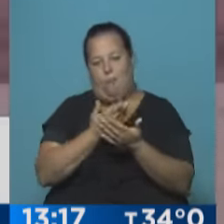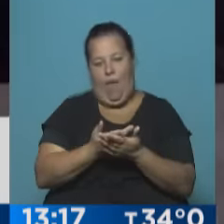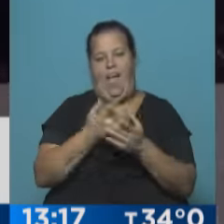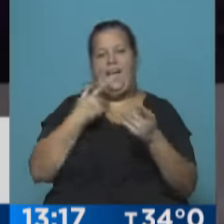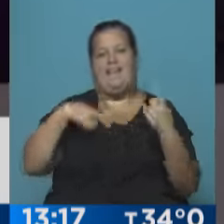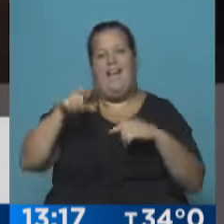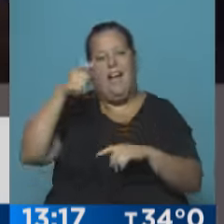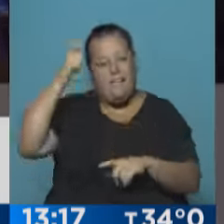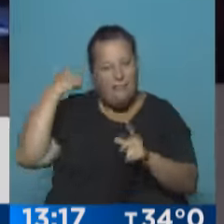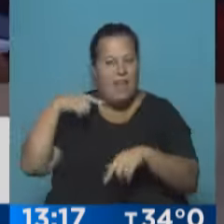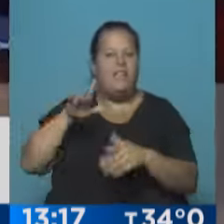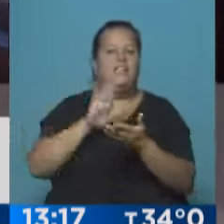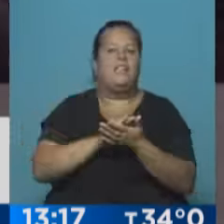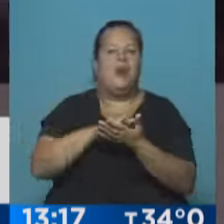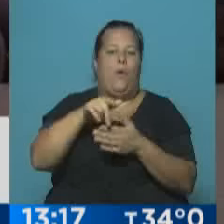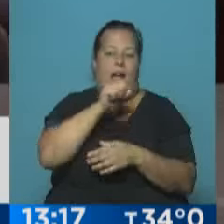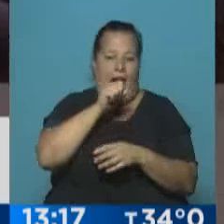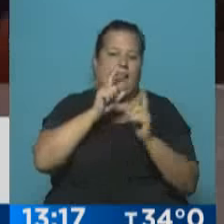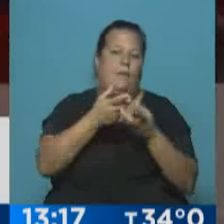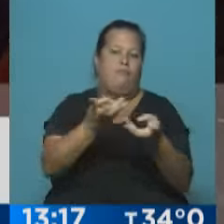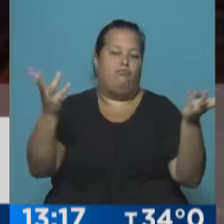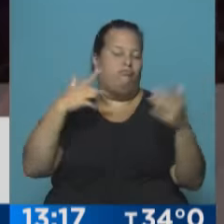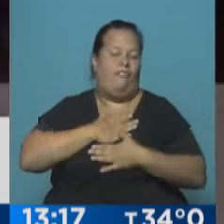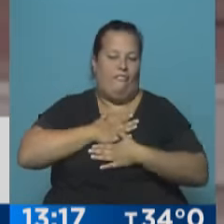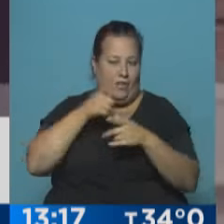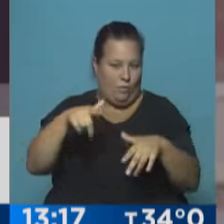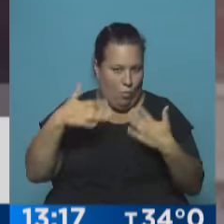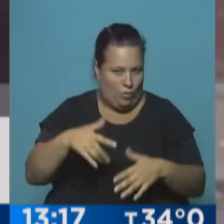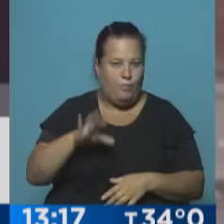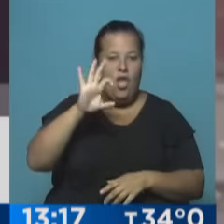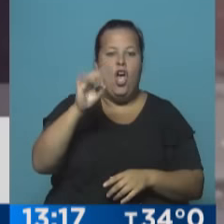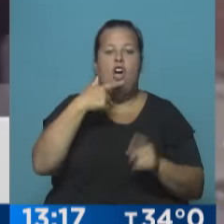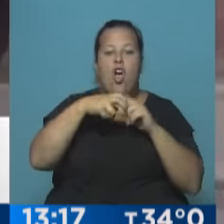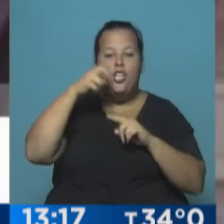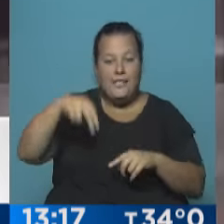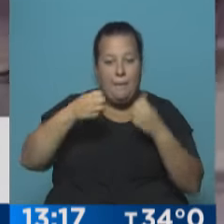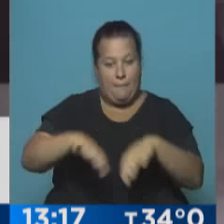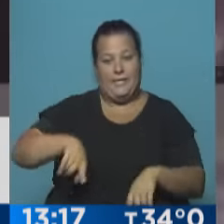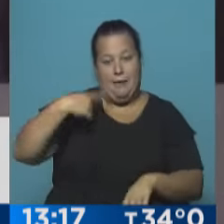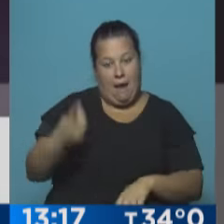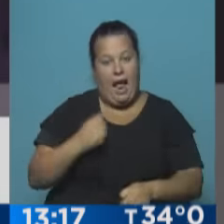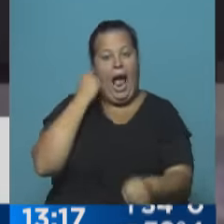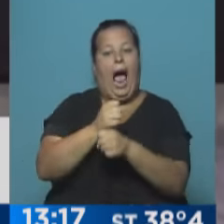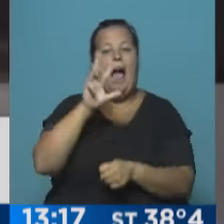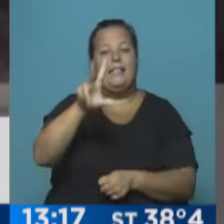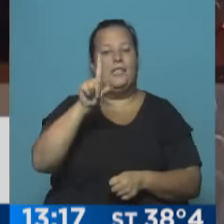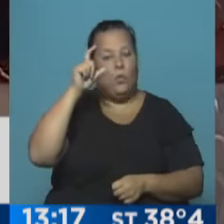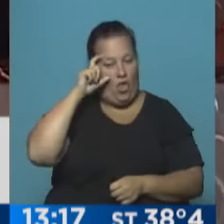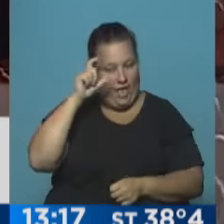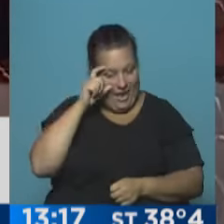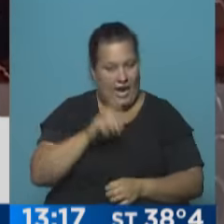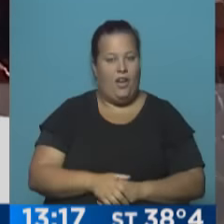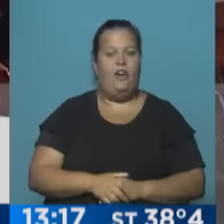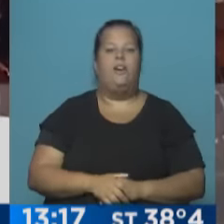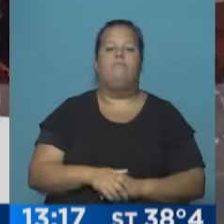sus vivencias en un escenario y, bueno, con un público que la ama, por supuesto. Cosquín arranca entonces mañana y hasta el 31 de este mes de